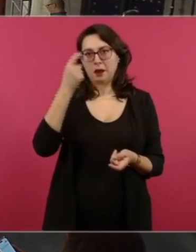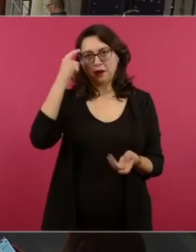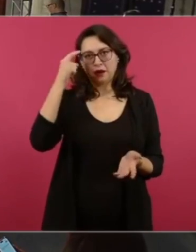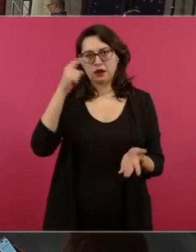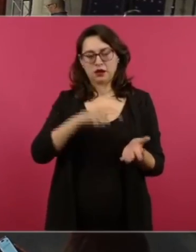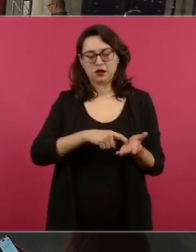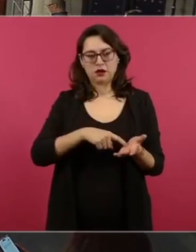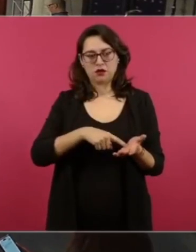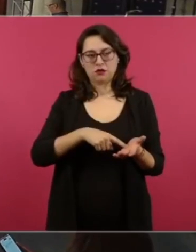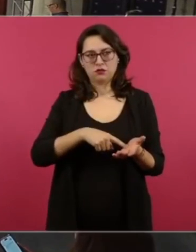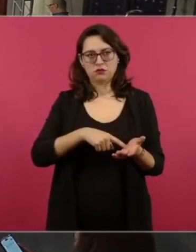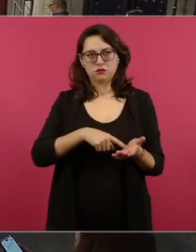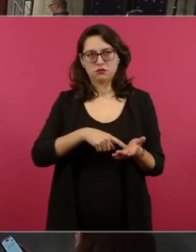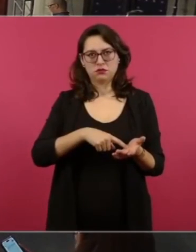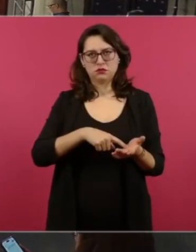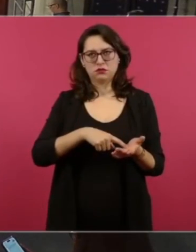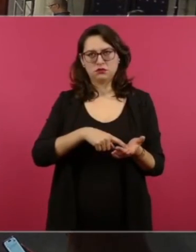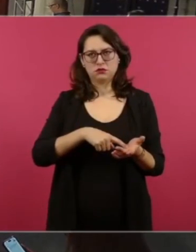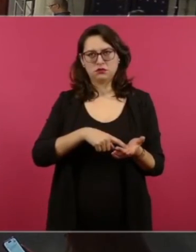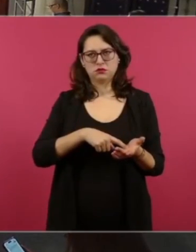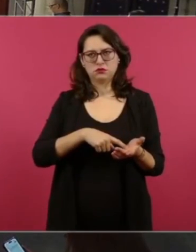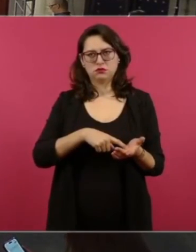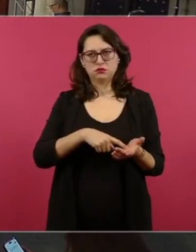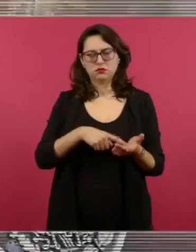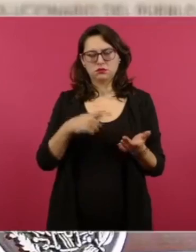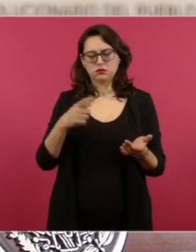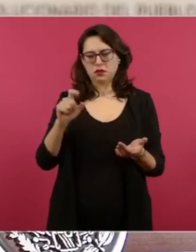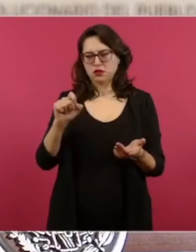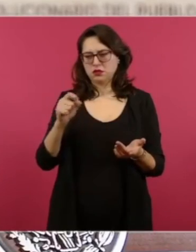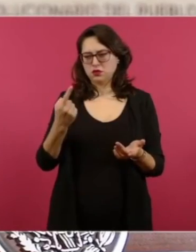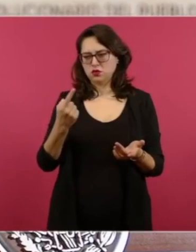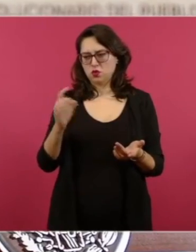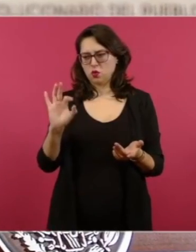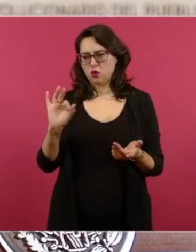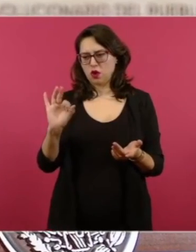21-40, ¿cómo se llamaban los operativos cuando Calderón en el aeropuerto?